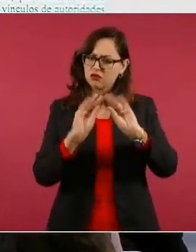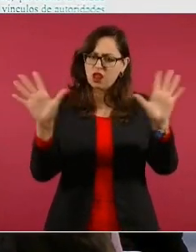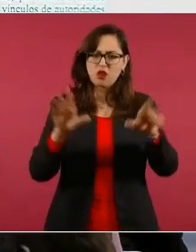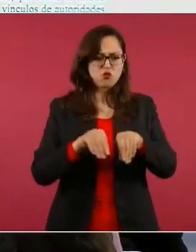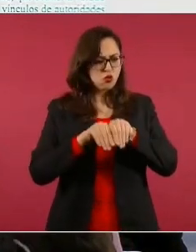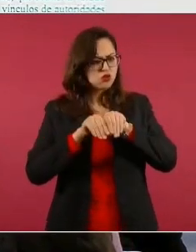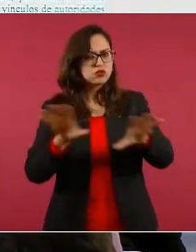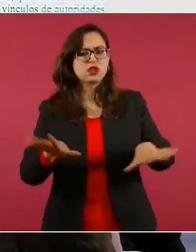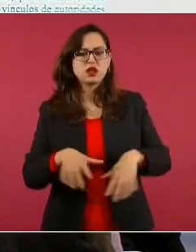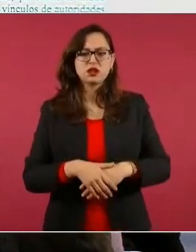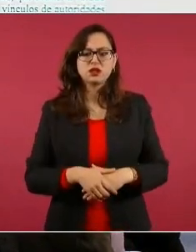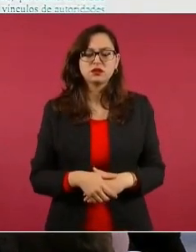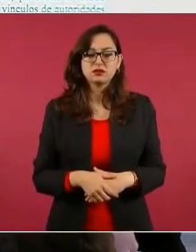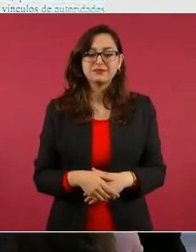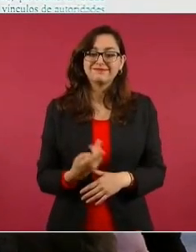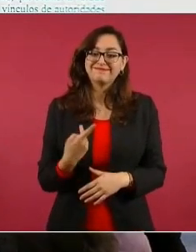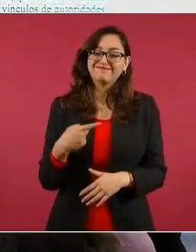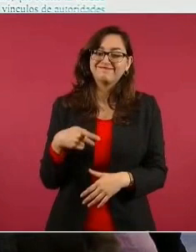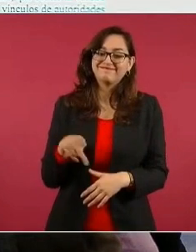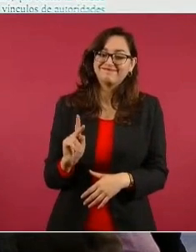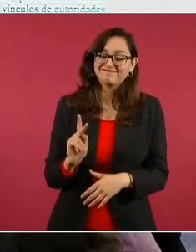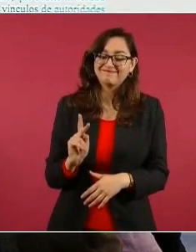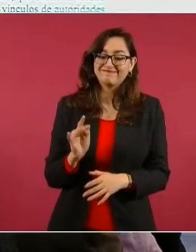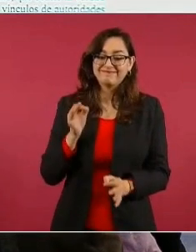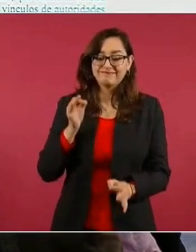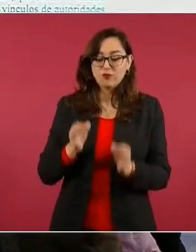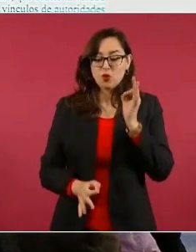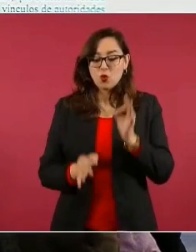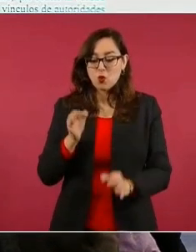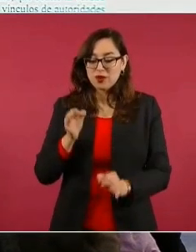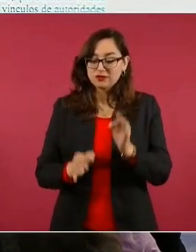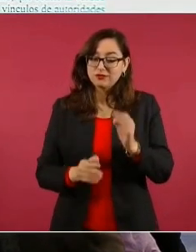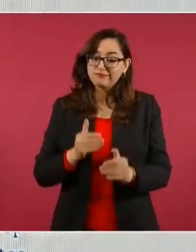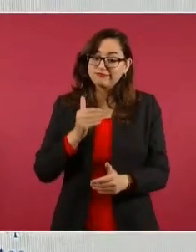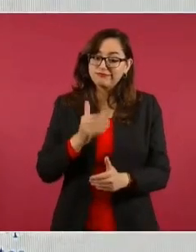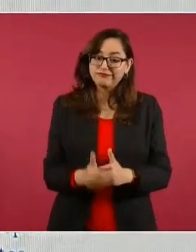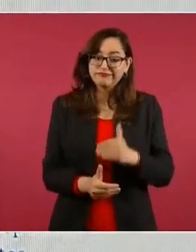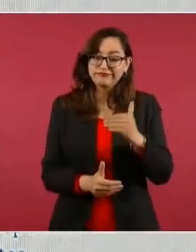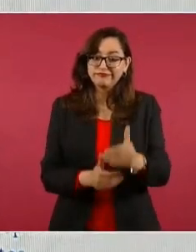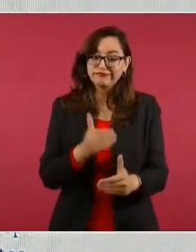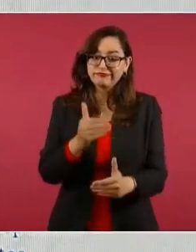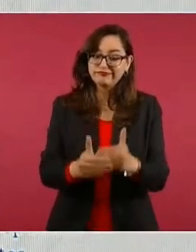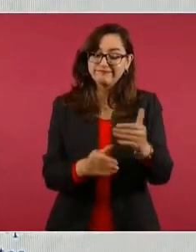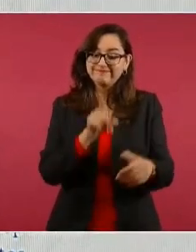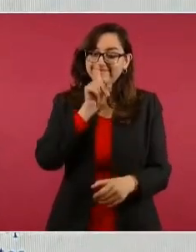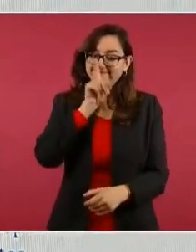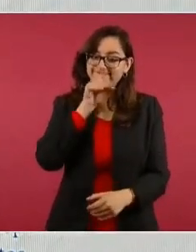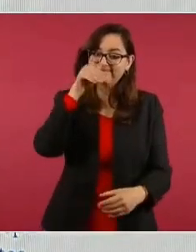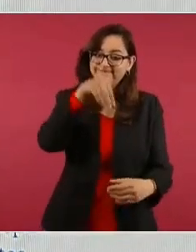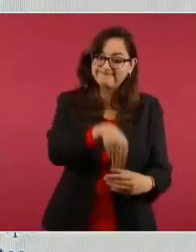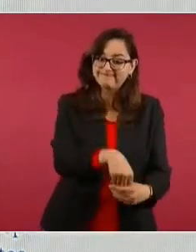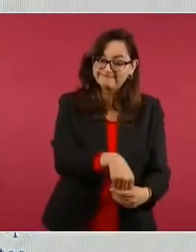yo le dije a los padres, esto es muy doloroso, ¿sí? Pero